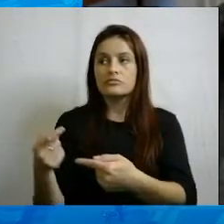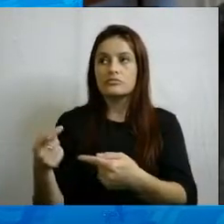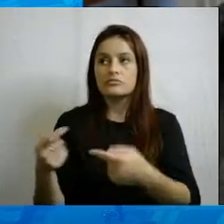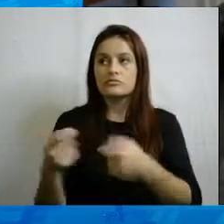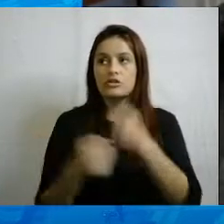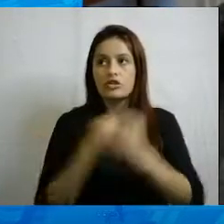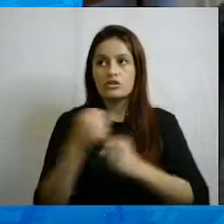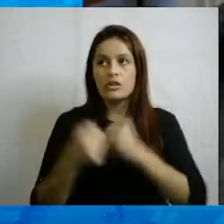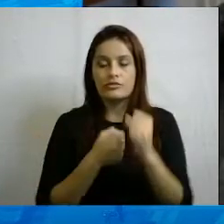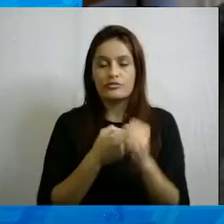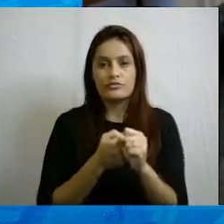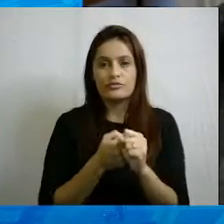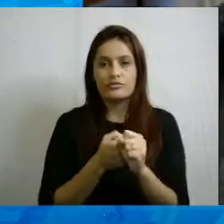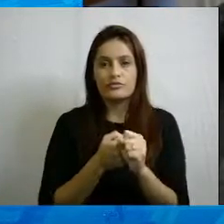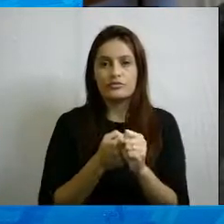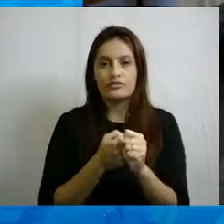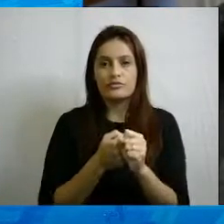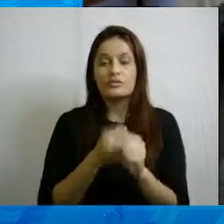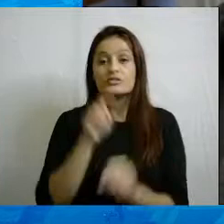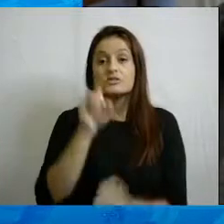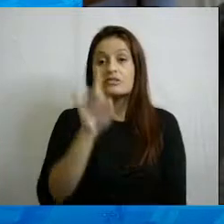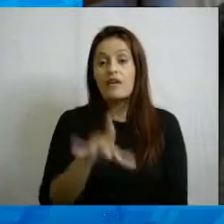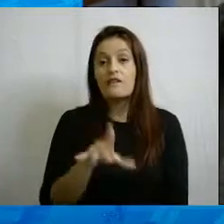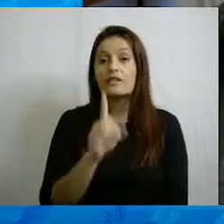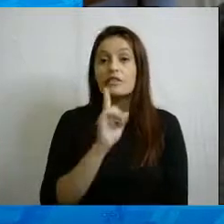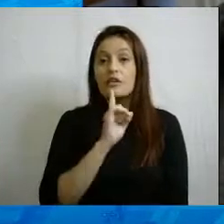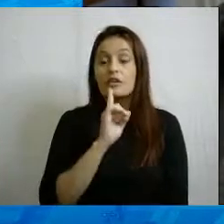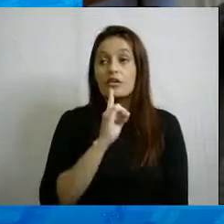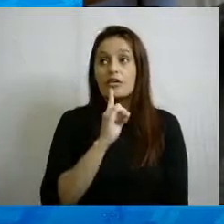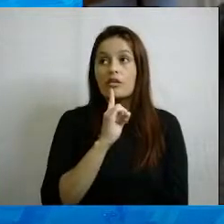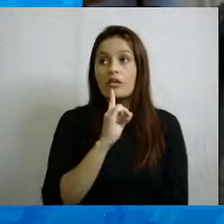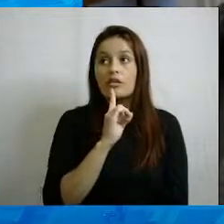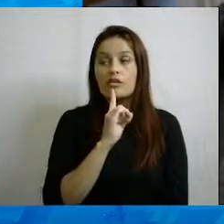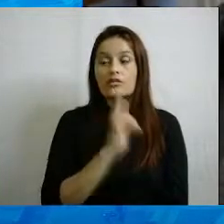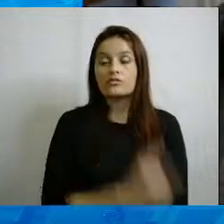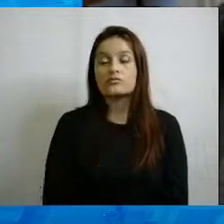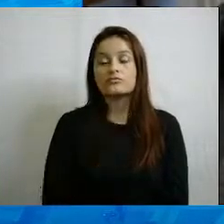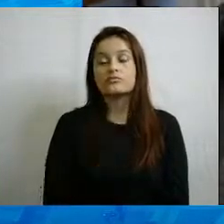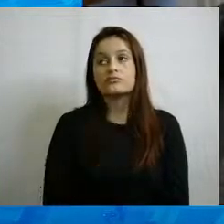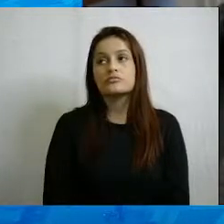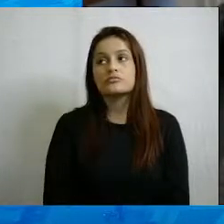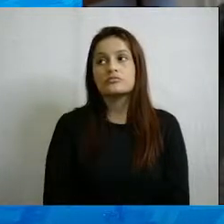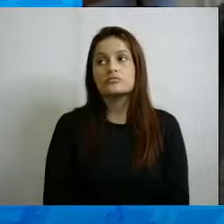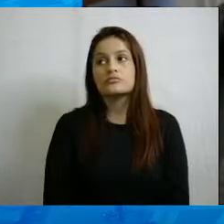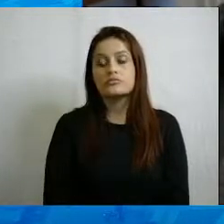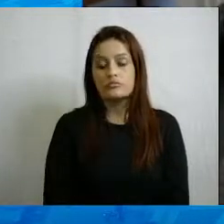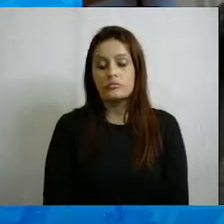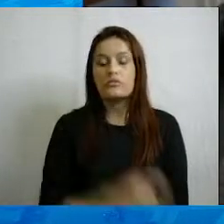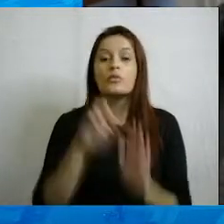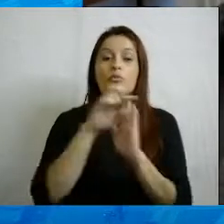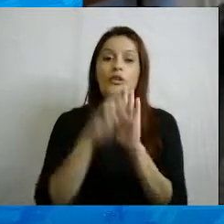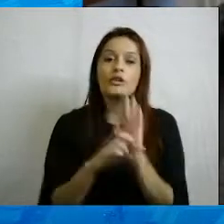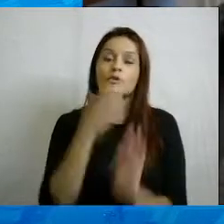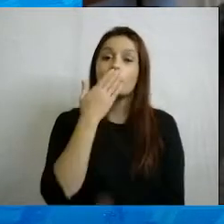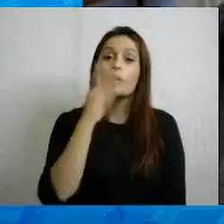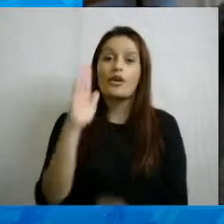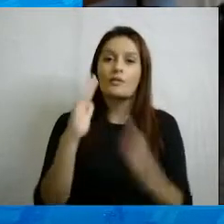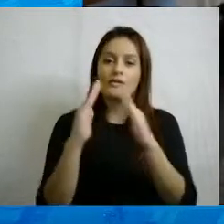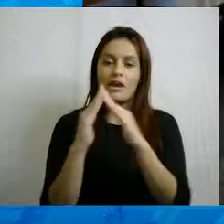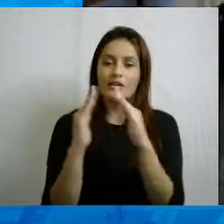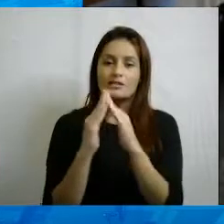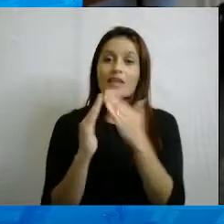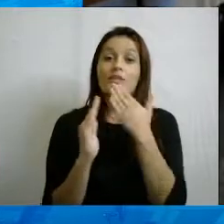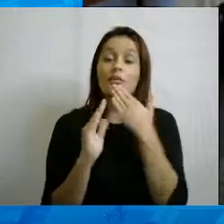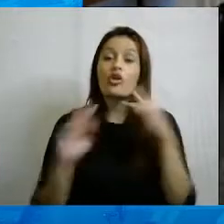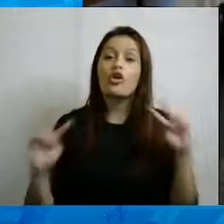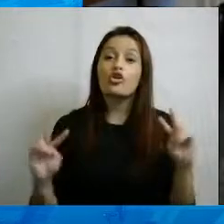los años. Como usted sabe, tenemos nosotros proyectos de mejoramiento de vivienda y también